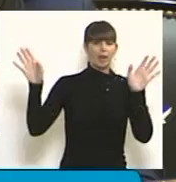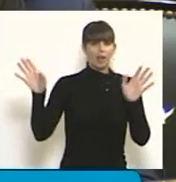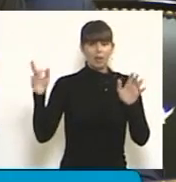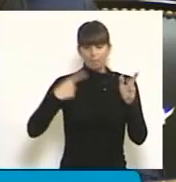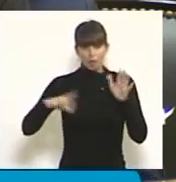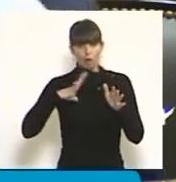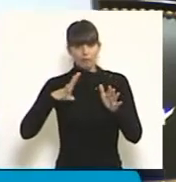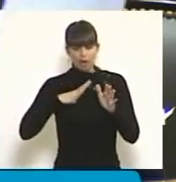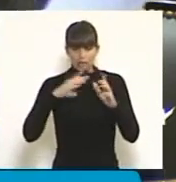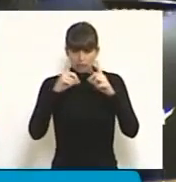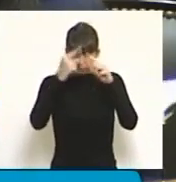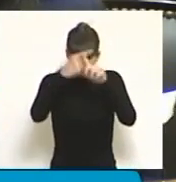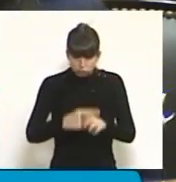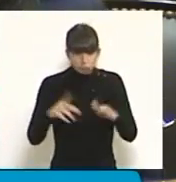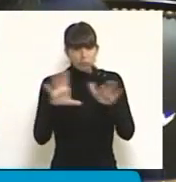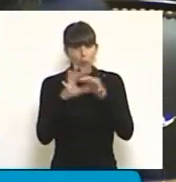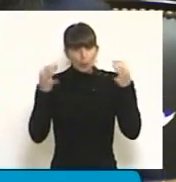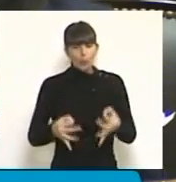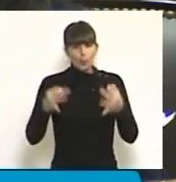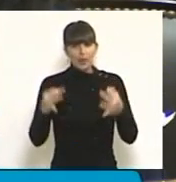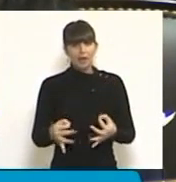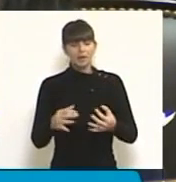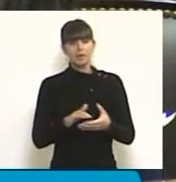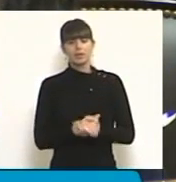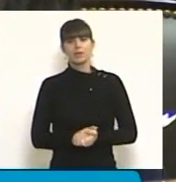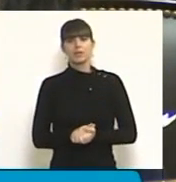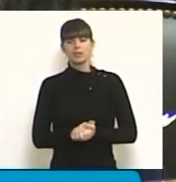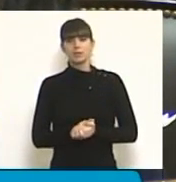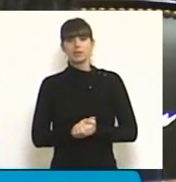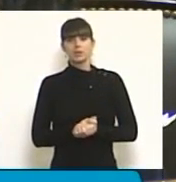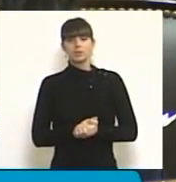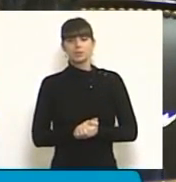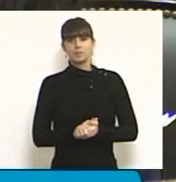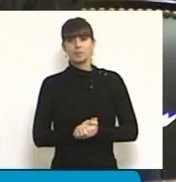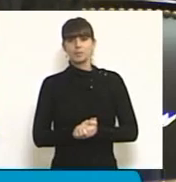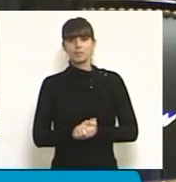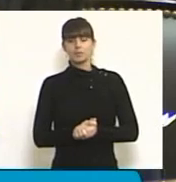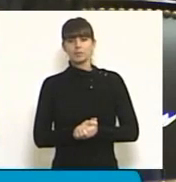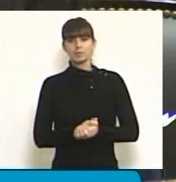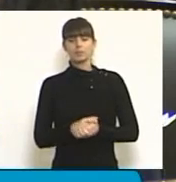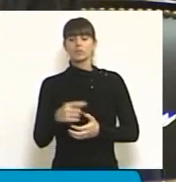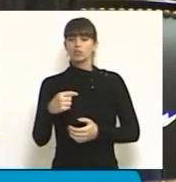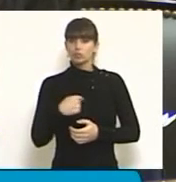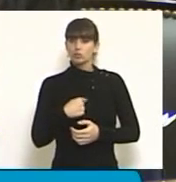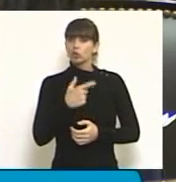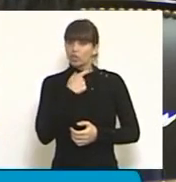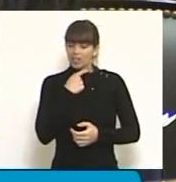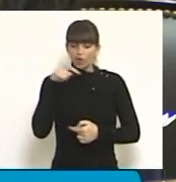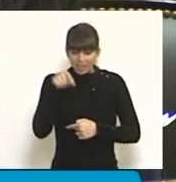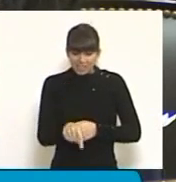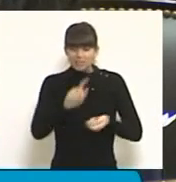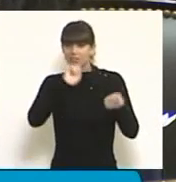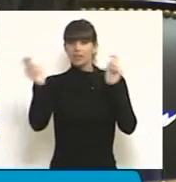fundamentos estadísticos. En definitiva, quisiera que esta